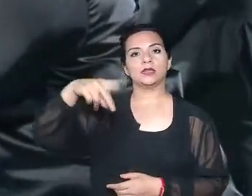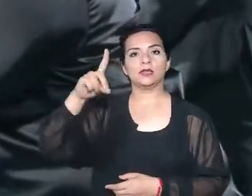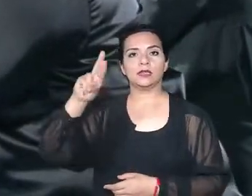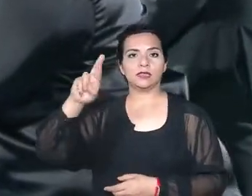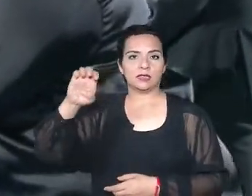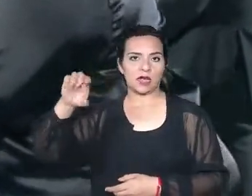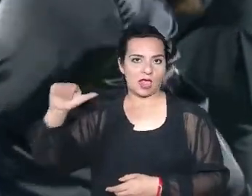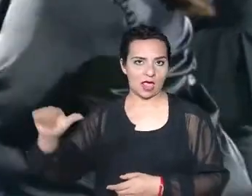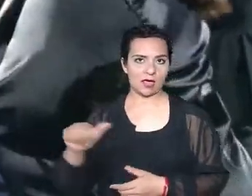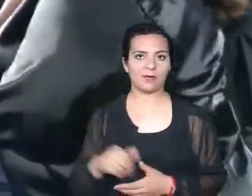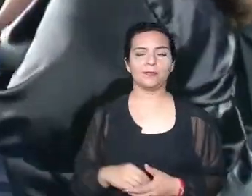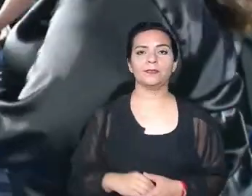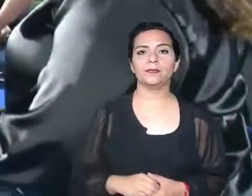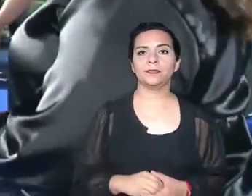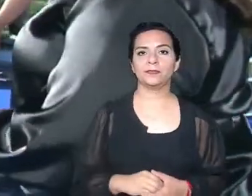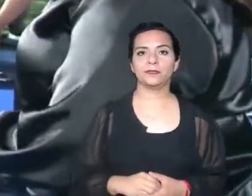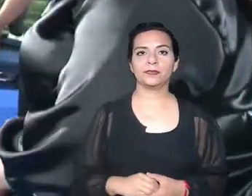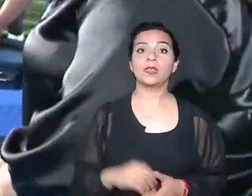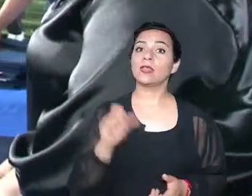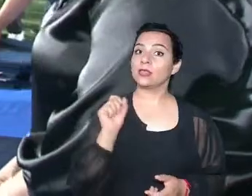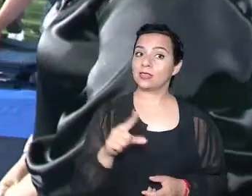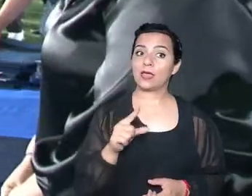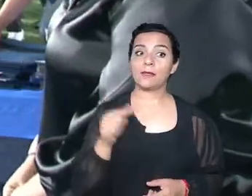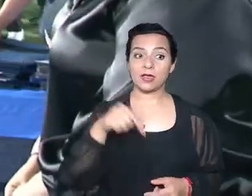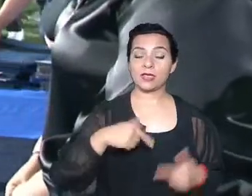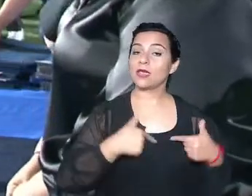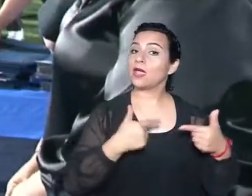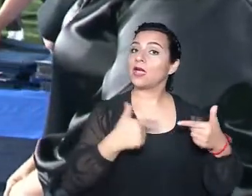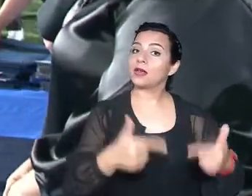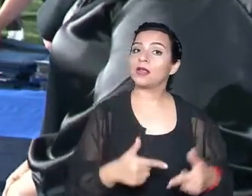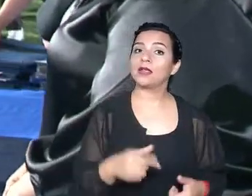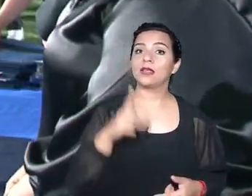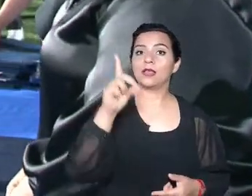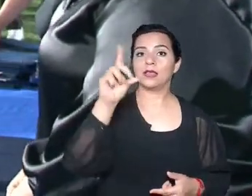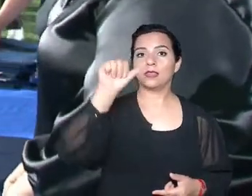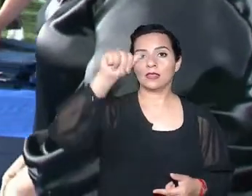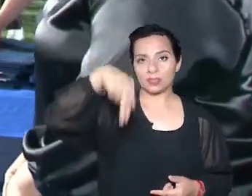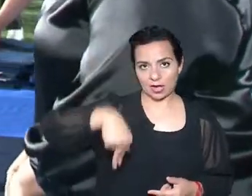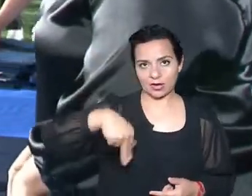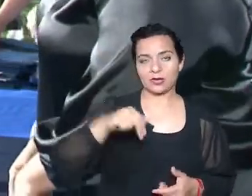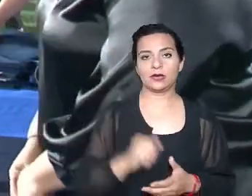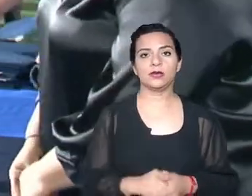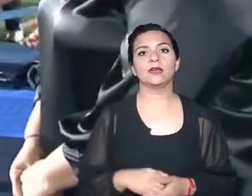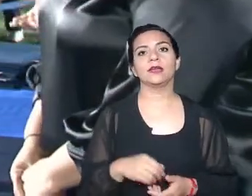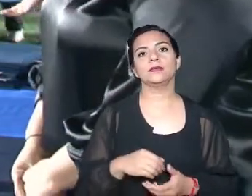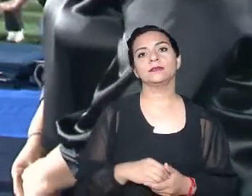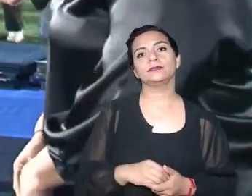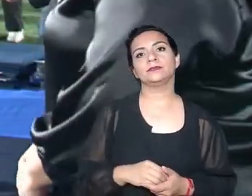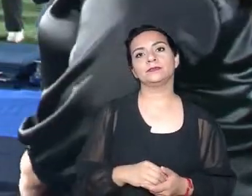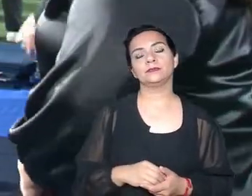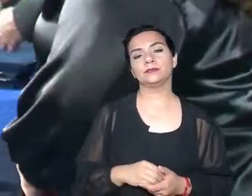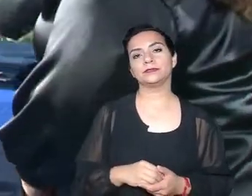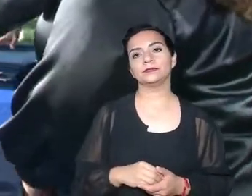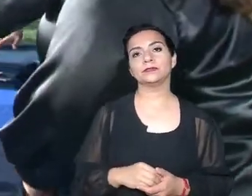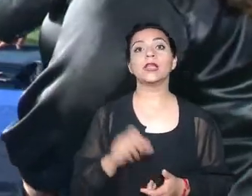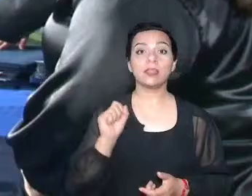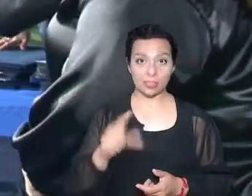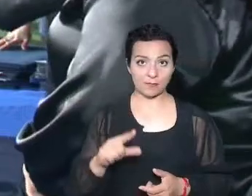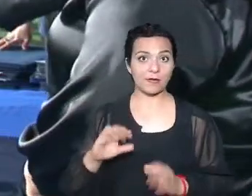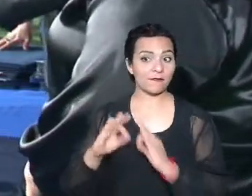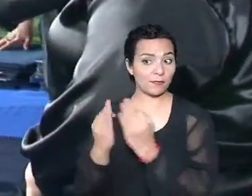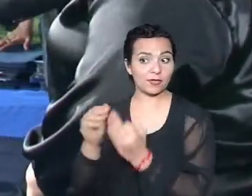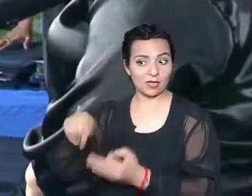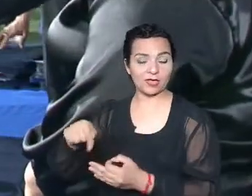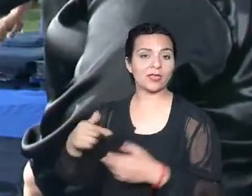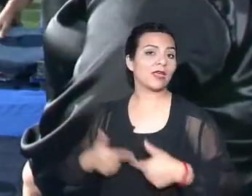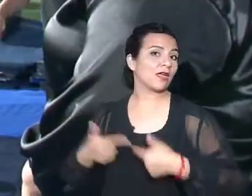López Quintana. Integrante de esta generación es Dan L. Orlando Medina Bustillos. Con formando parte de